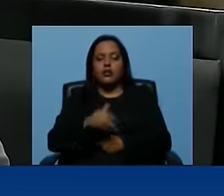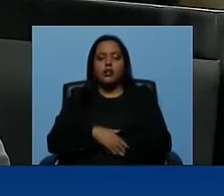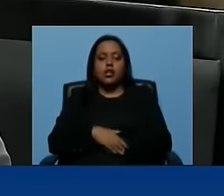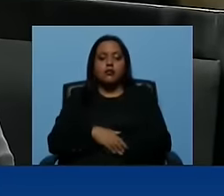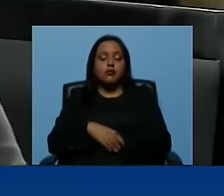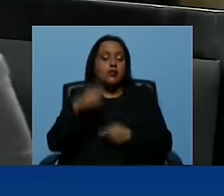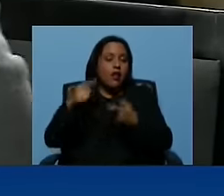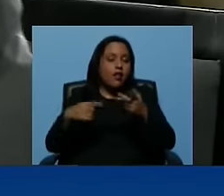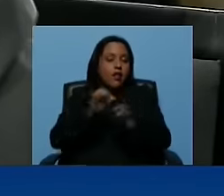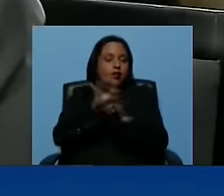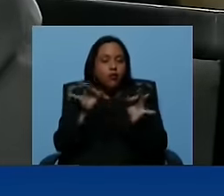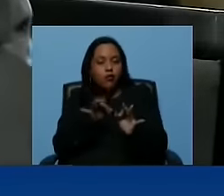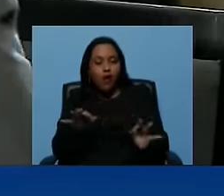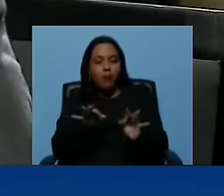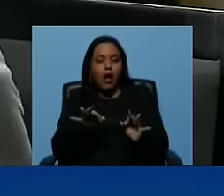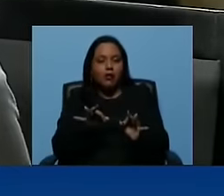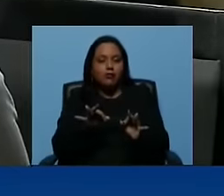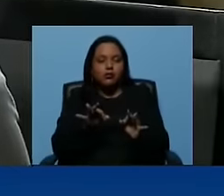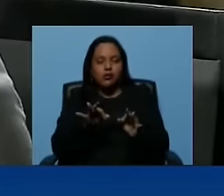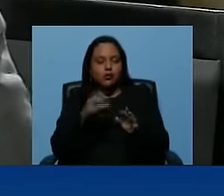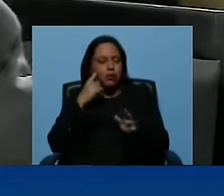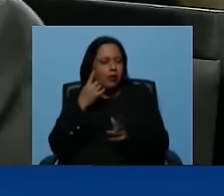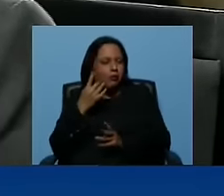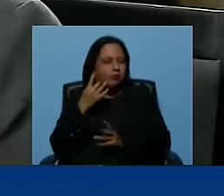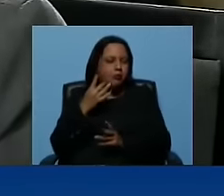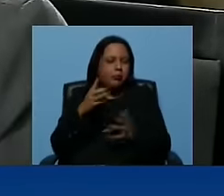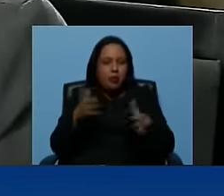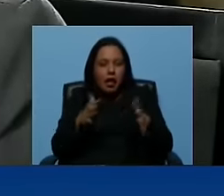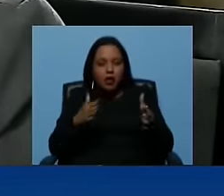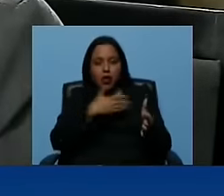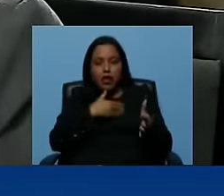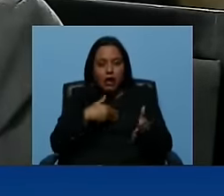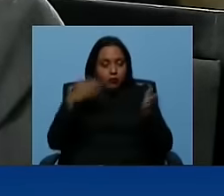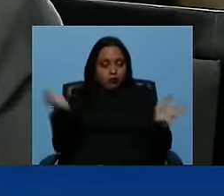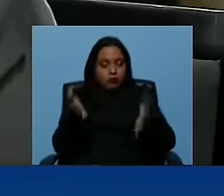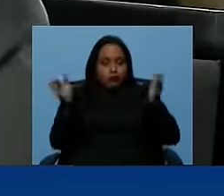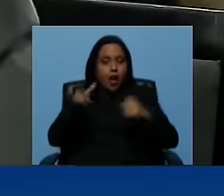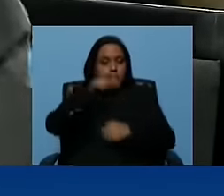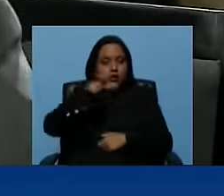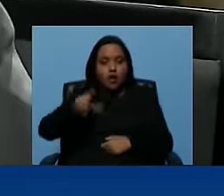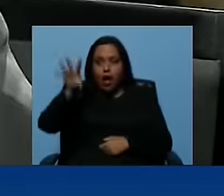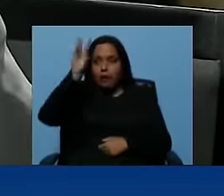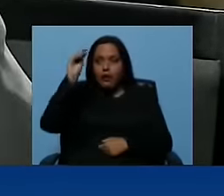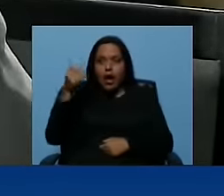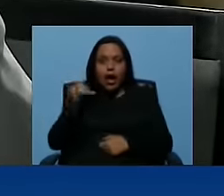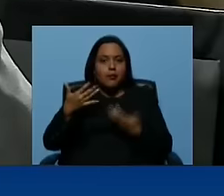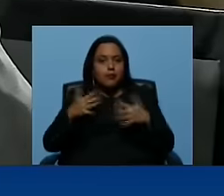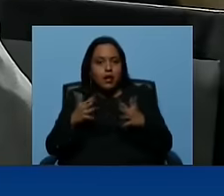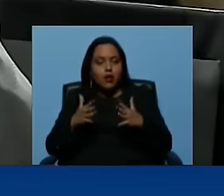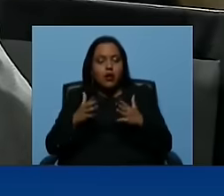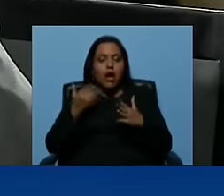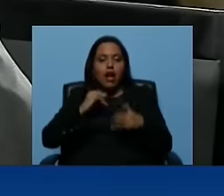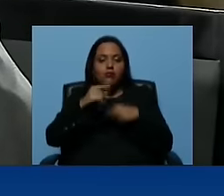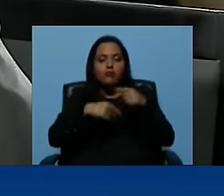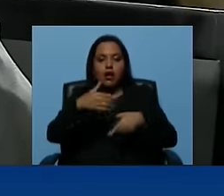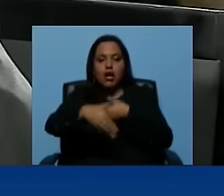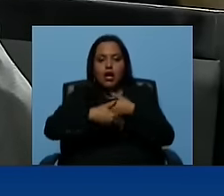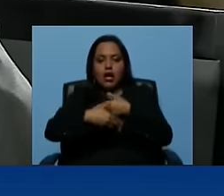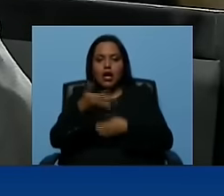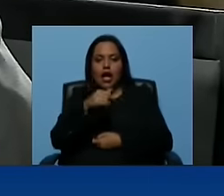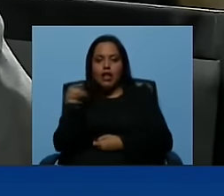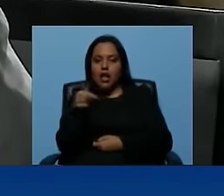de terror que por supuesto afecta a la psiquis de nuestros venezolanos que usan las redes sociales y que generan por supuesto una matriz negativa hacia